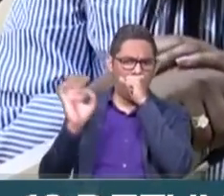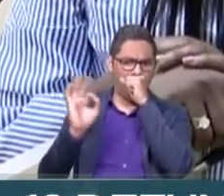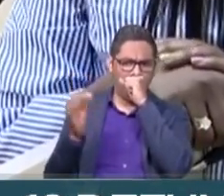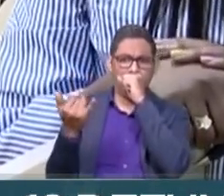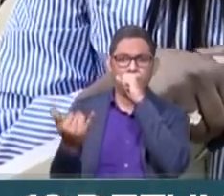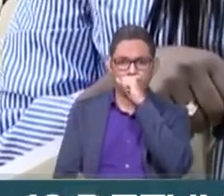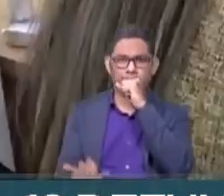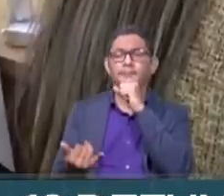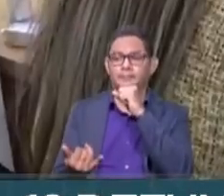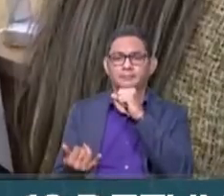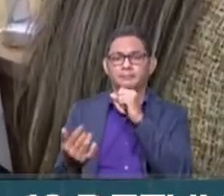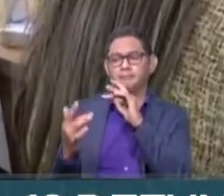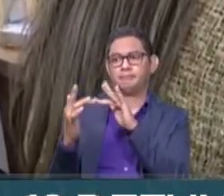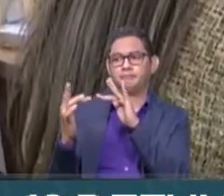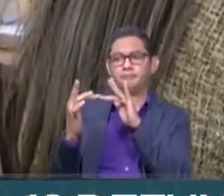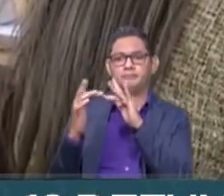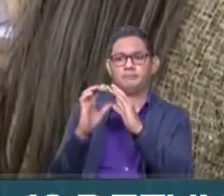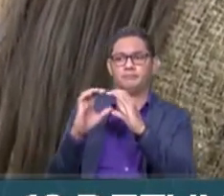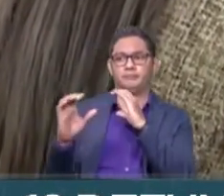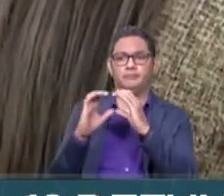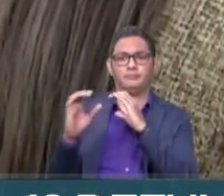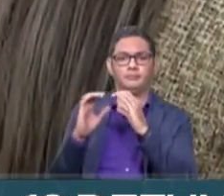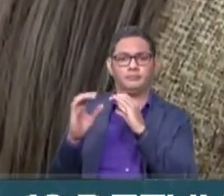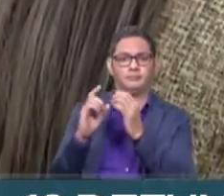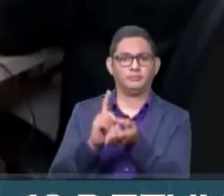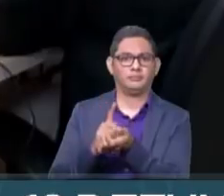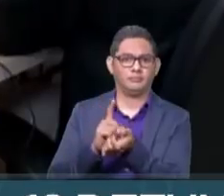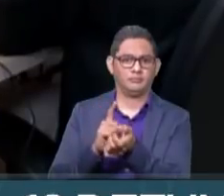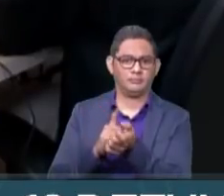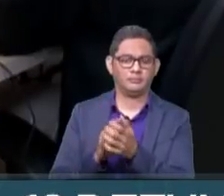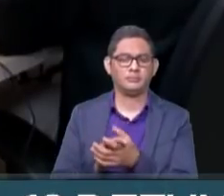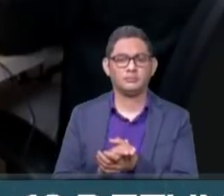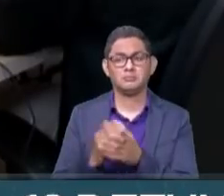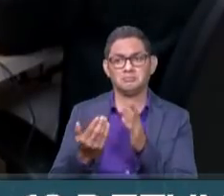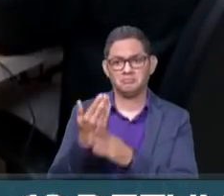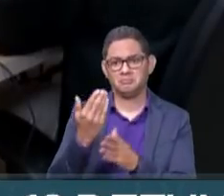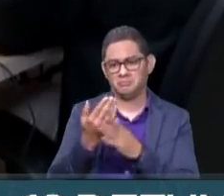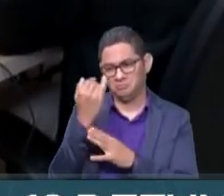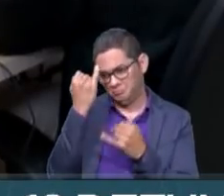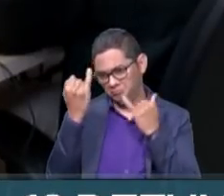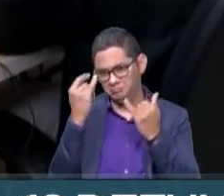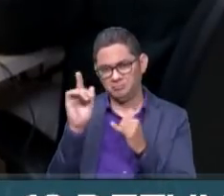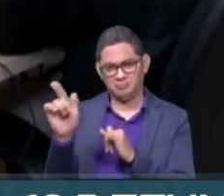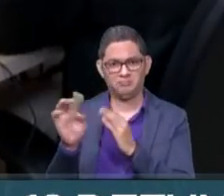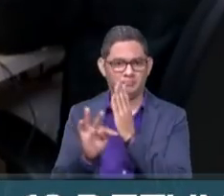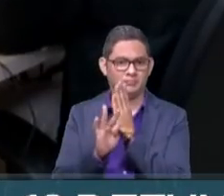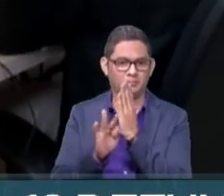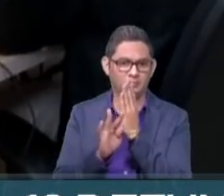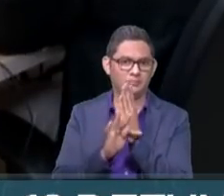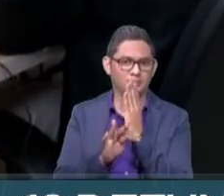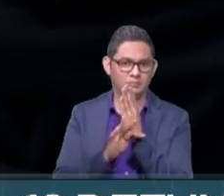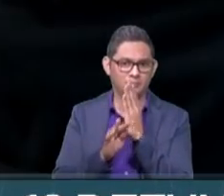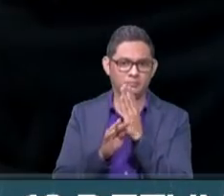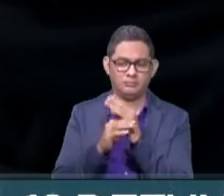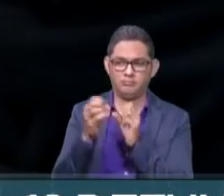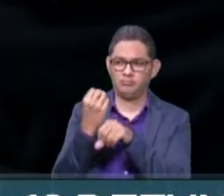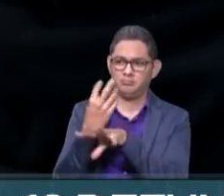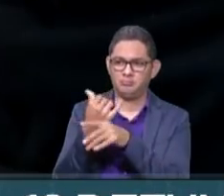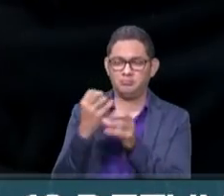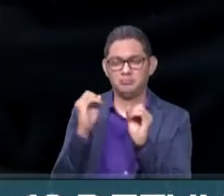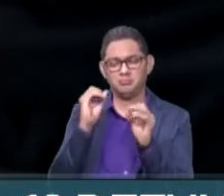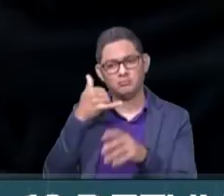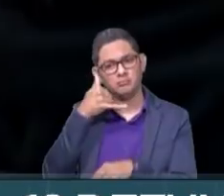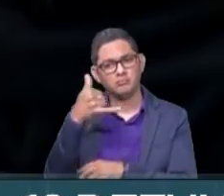exento a esta realidad, hemos estado desarrollando e implementando la misma a través de la teleconsulta